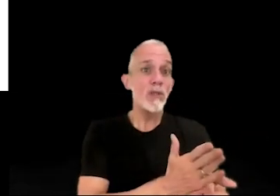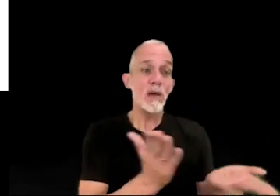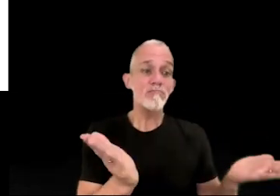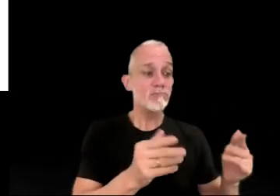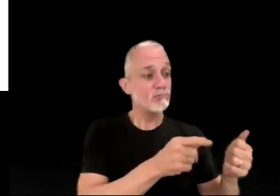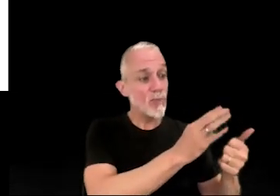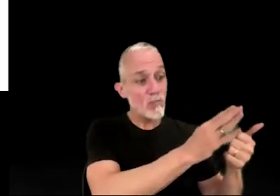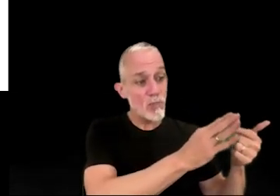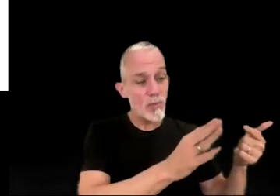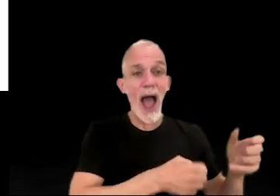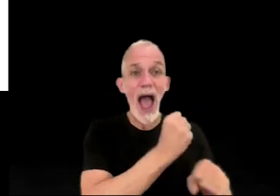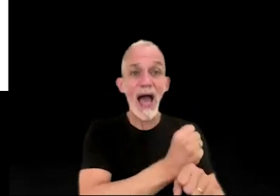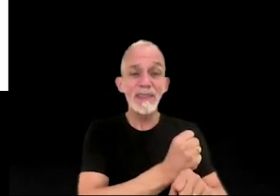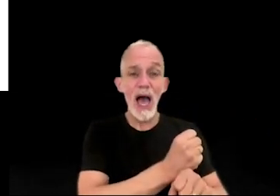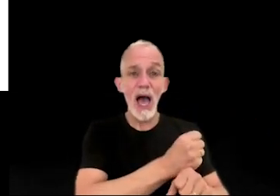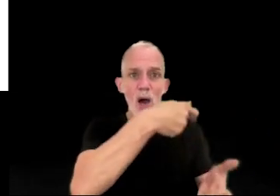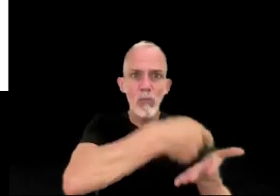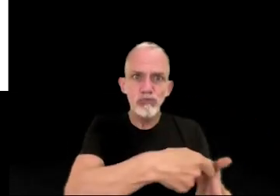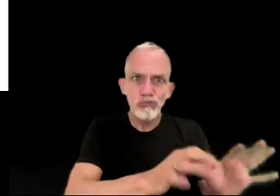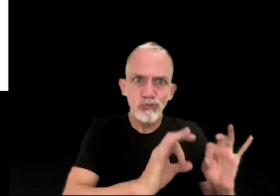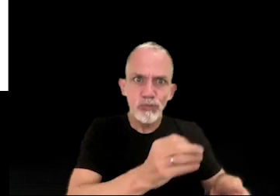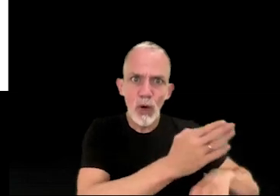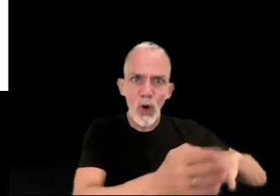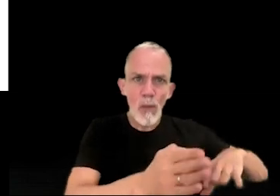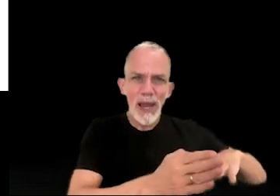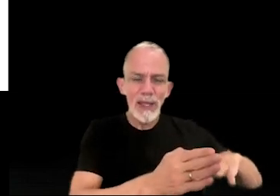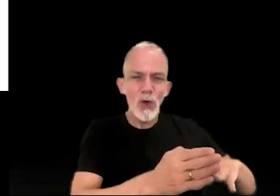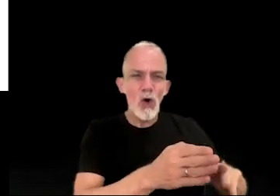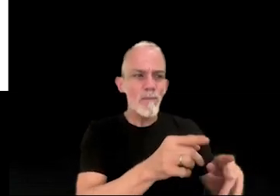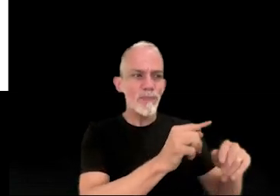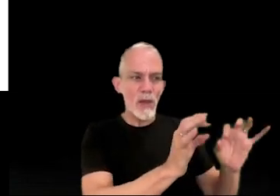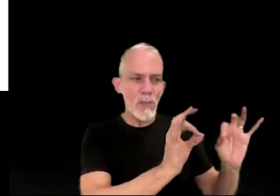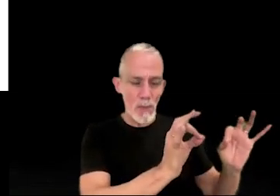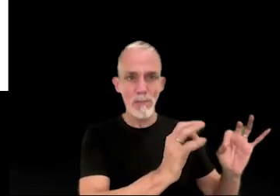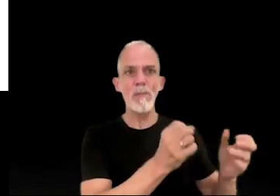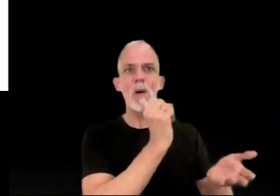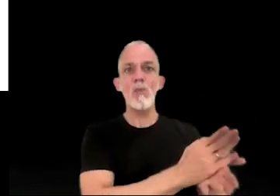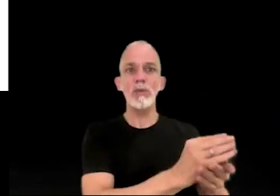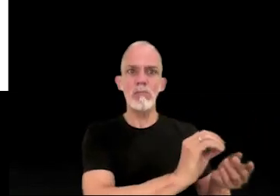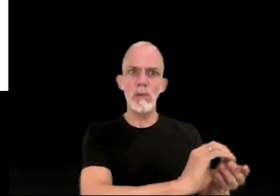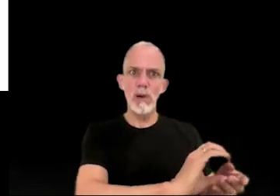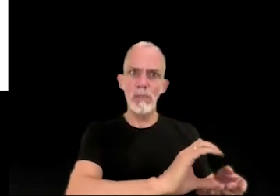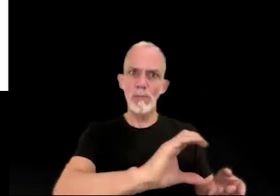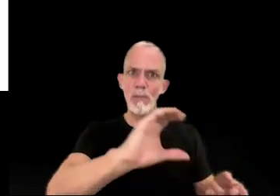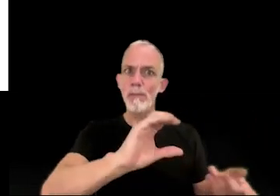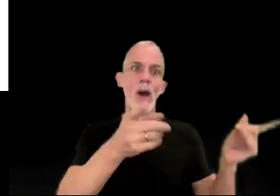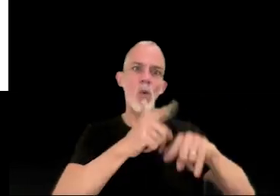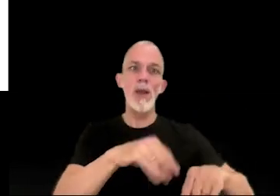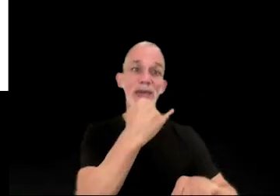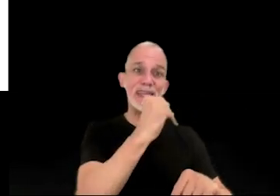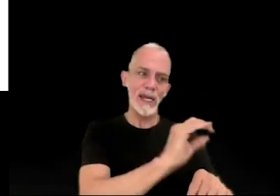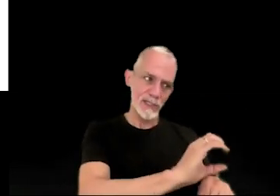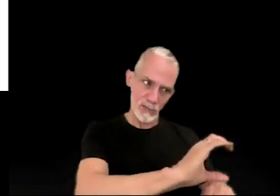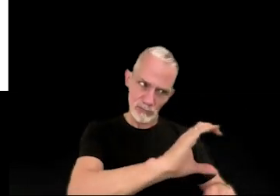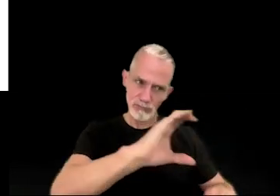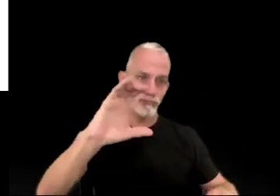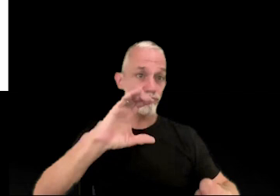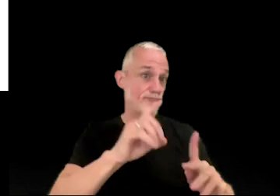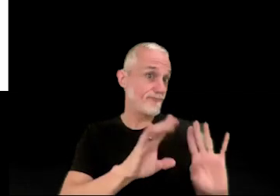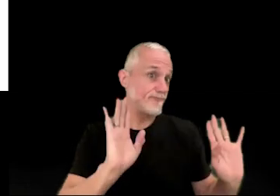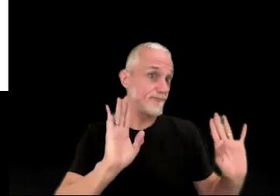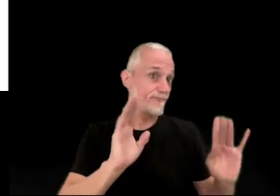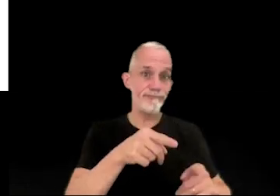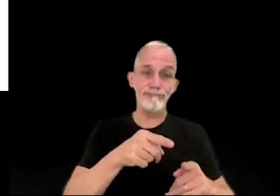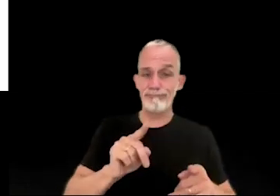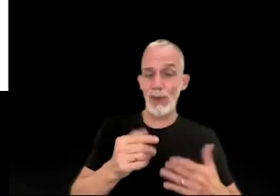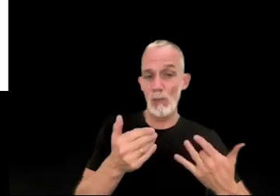produzca la cancelación y su condonación surta efecto, resurgirán, los intereses también, las acciones, la posibilidad